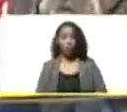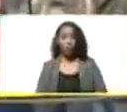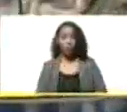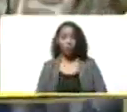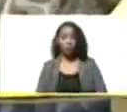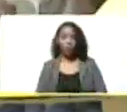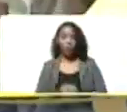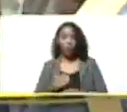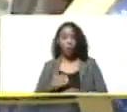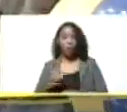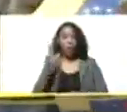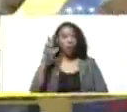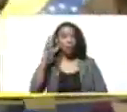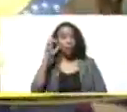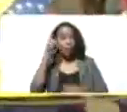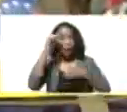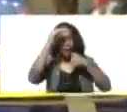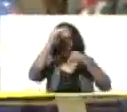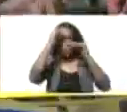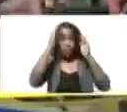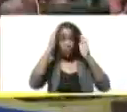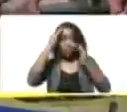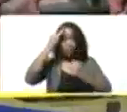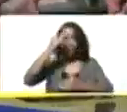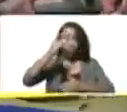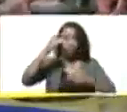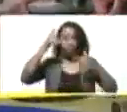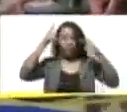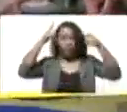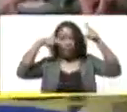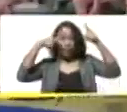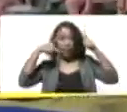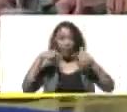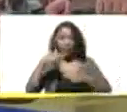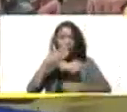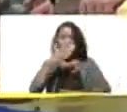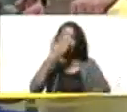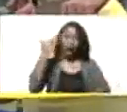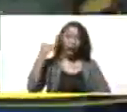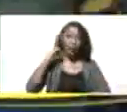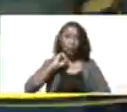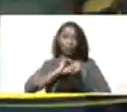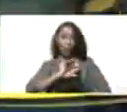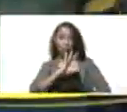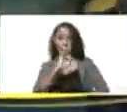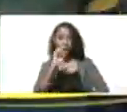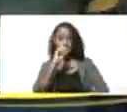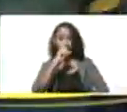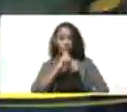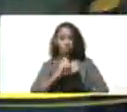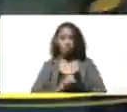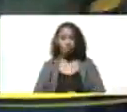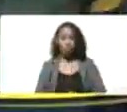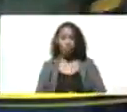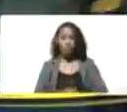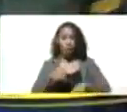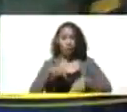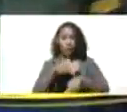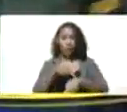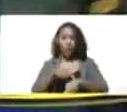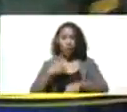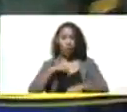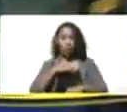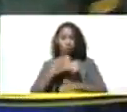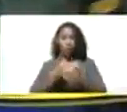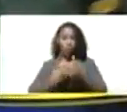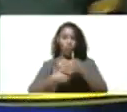Oír al comandante Chávez hace 30 años, a esta hora estábamos